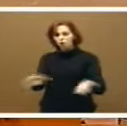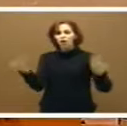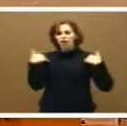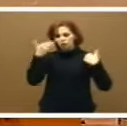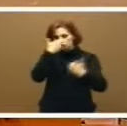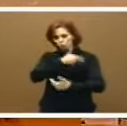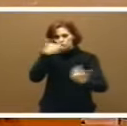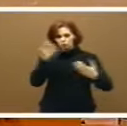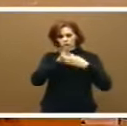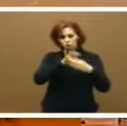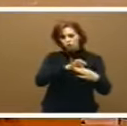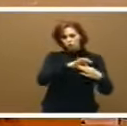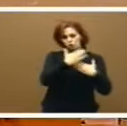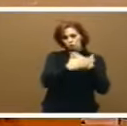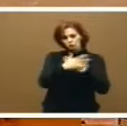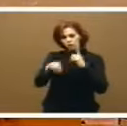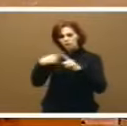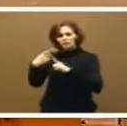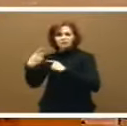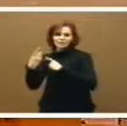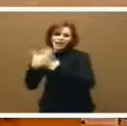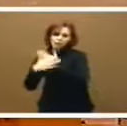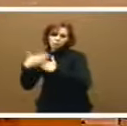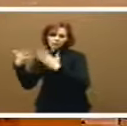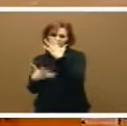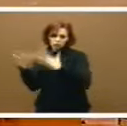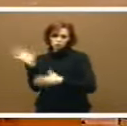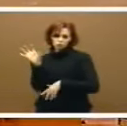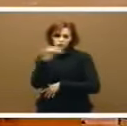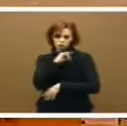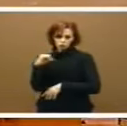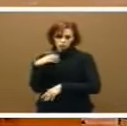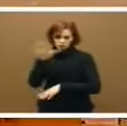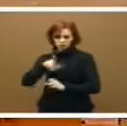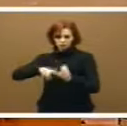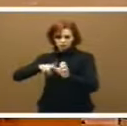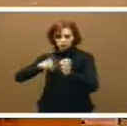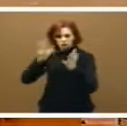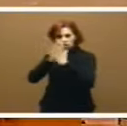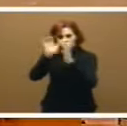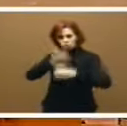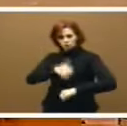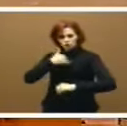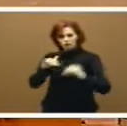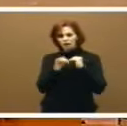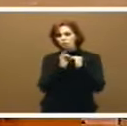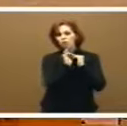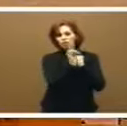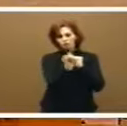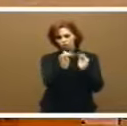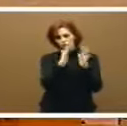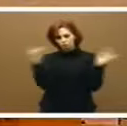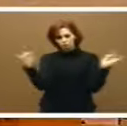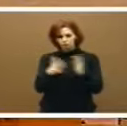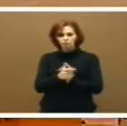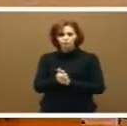Públicos del Gobierno y de la Administración de la Comunidad Autónoma de Extremadura, una vez concertado por la comisión de armonización de esta Cámara.